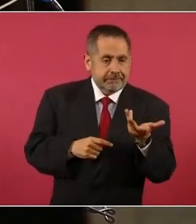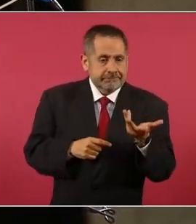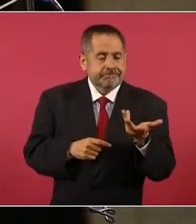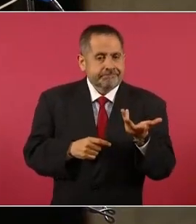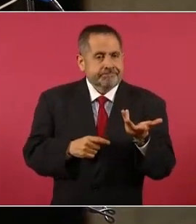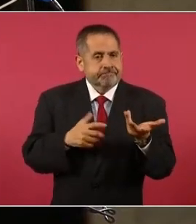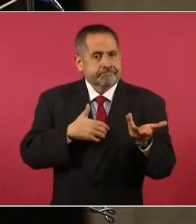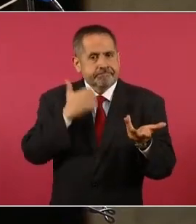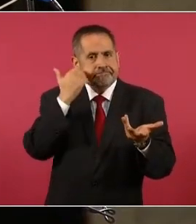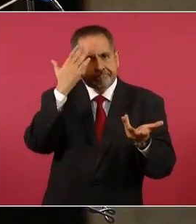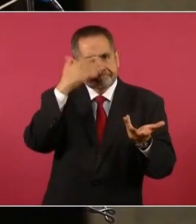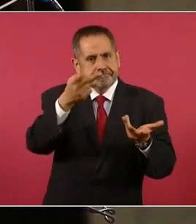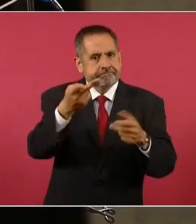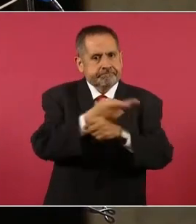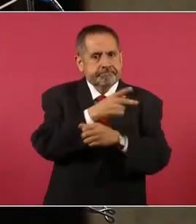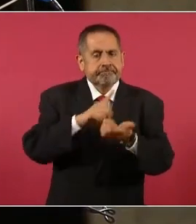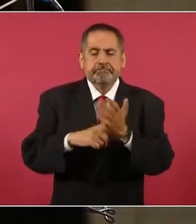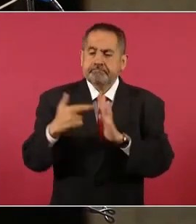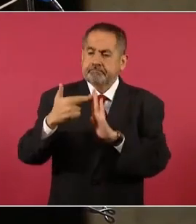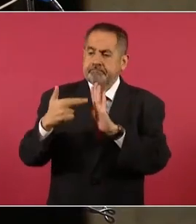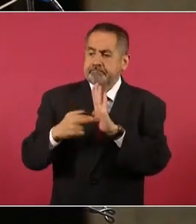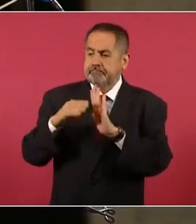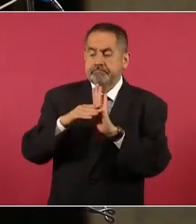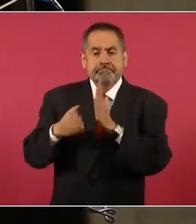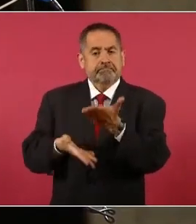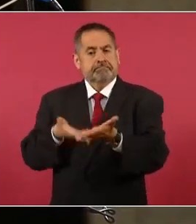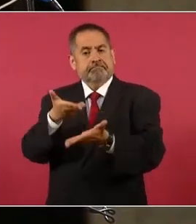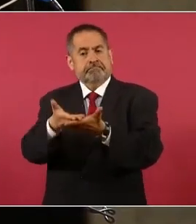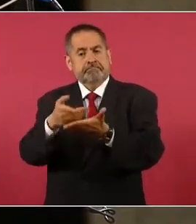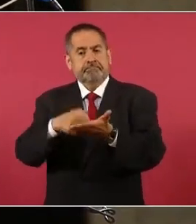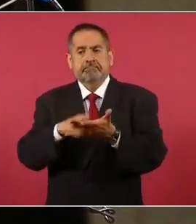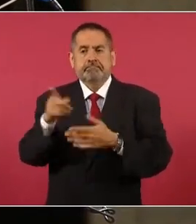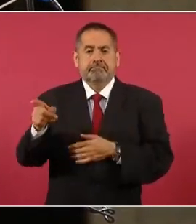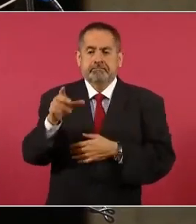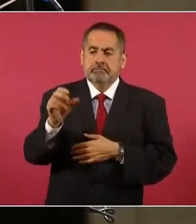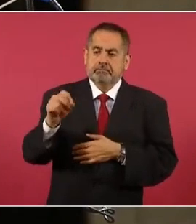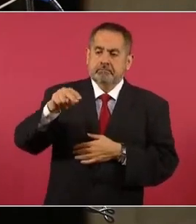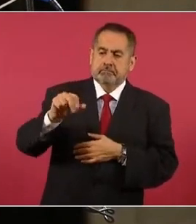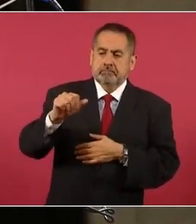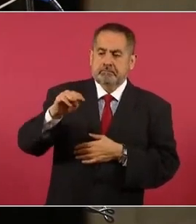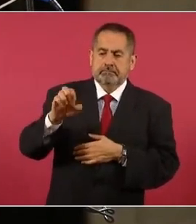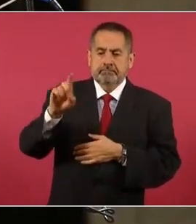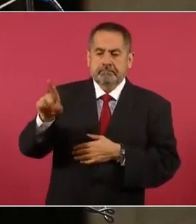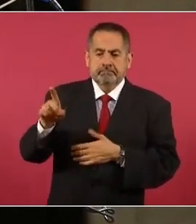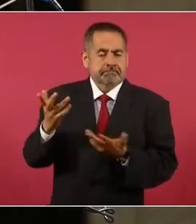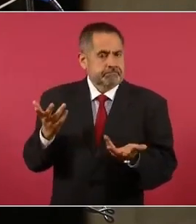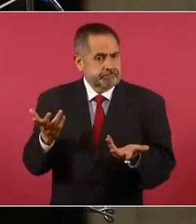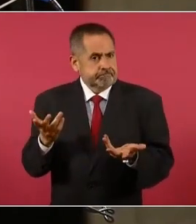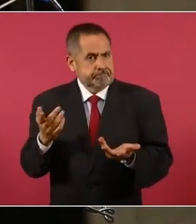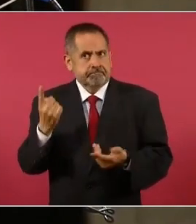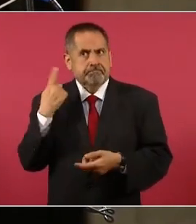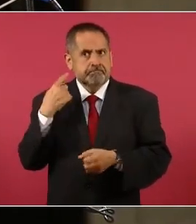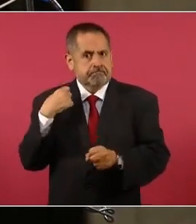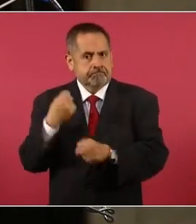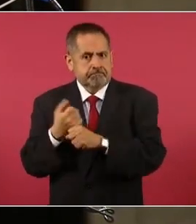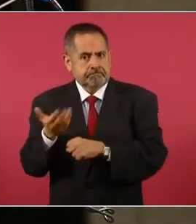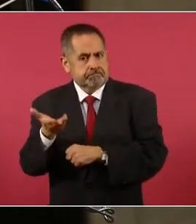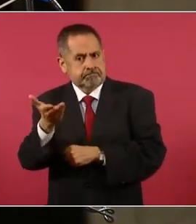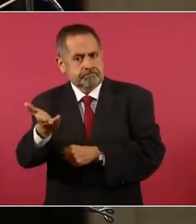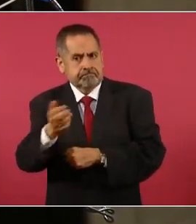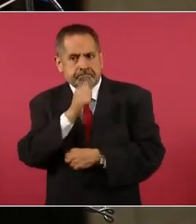tema del proyecto de reglamento que se le presentó a la CONAMER. Ya va a cumplirse un año de esta presentación